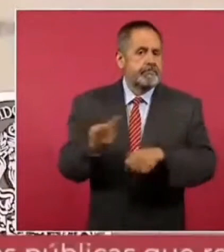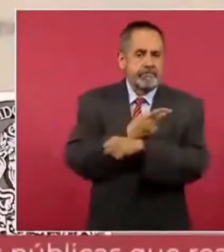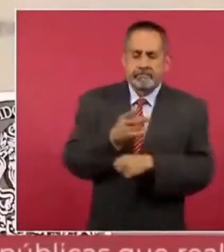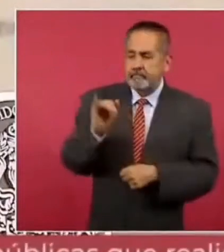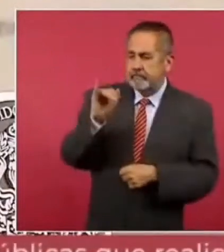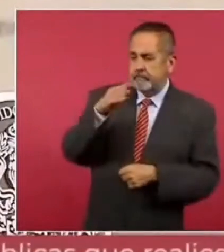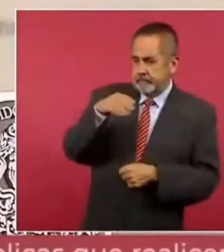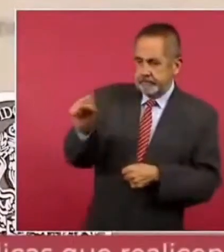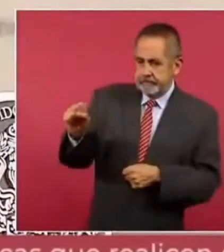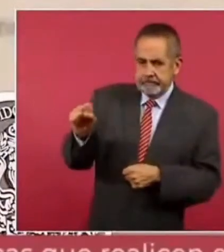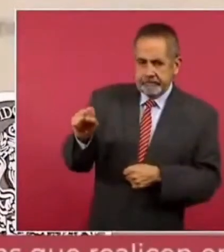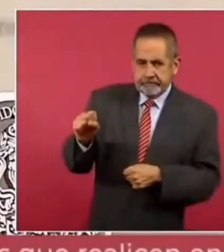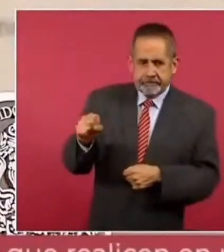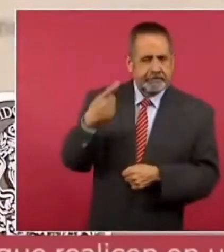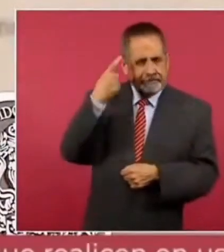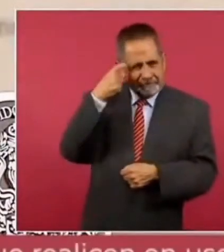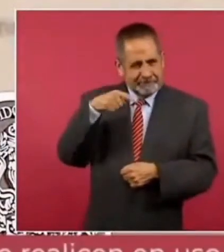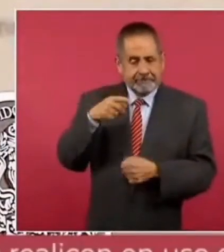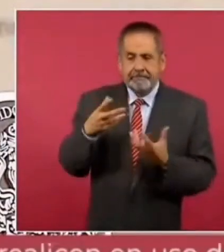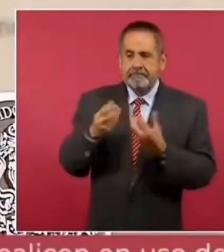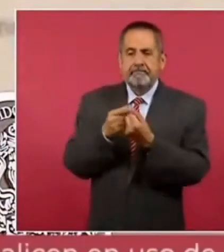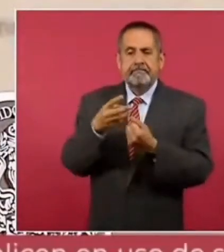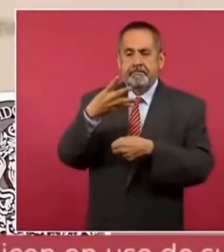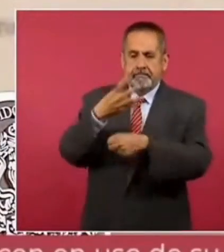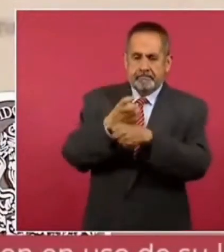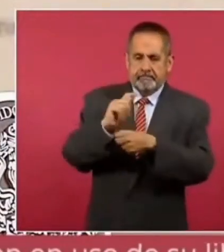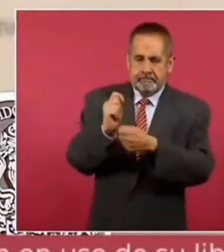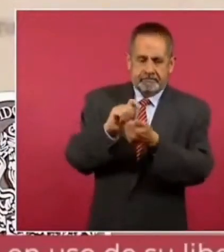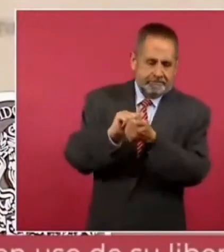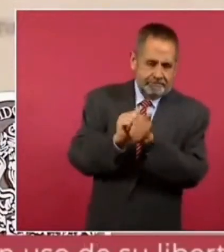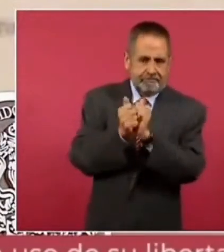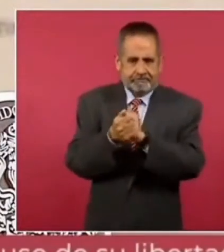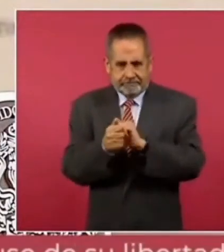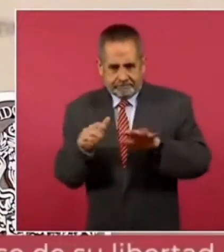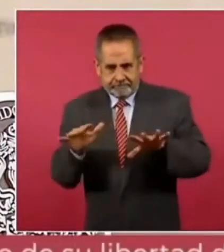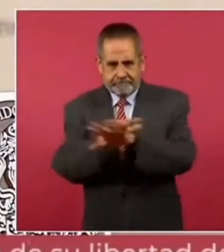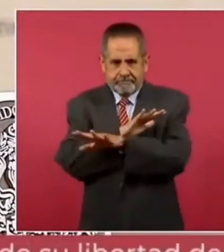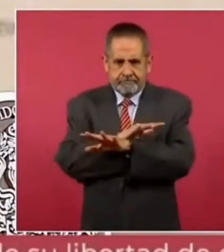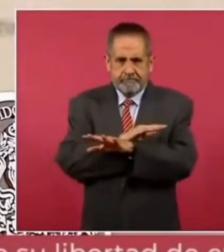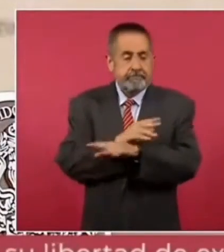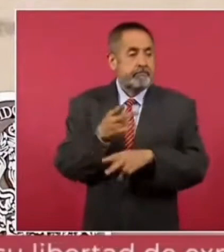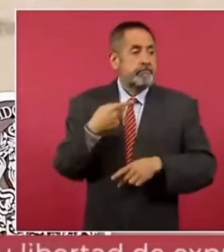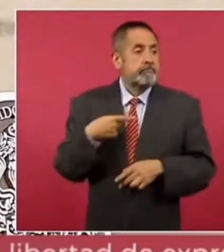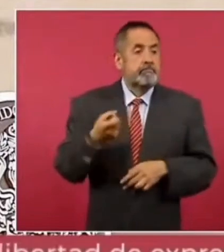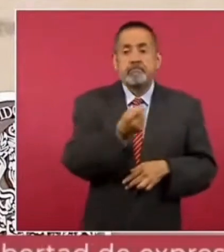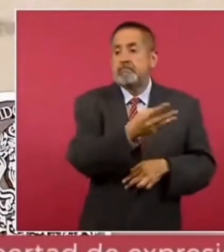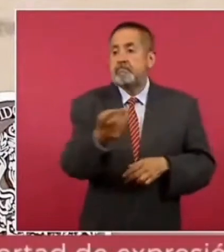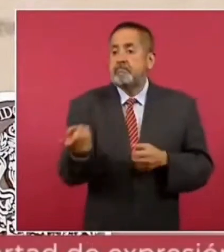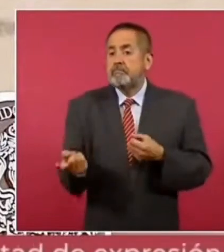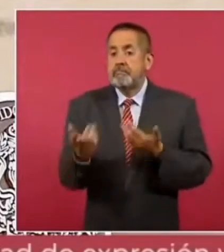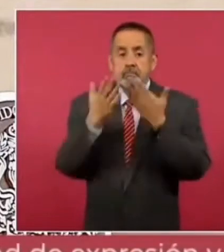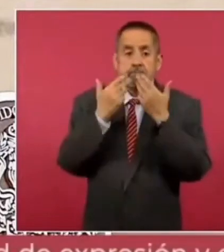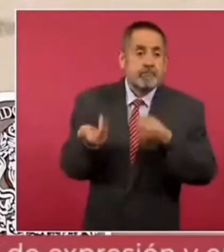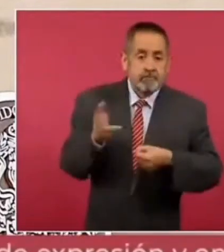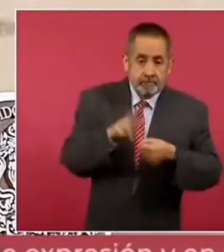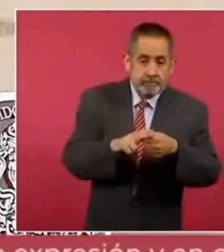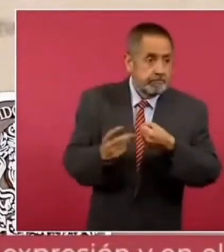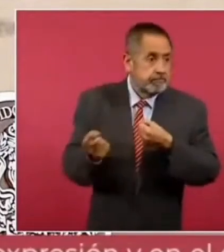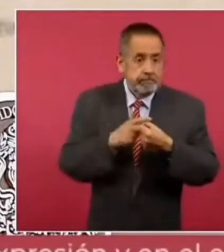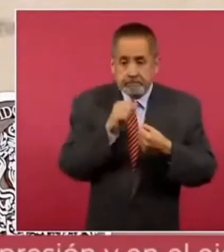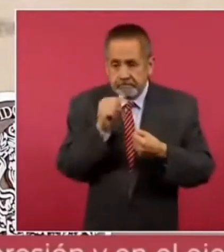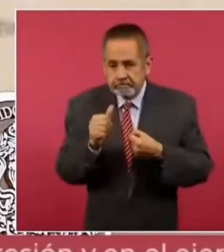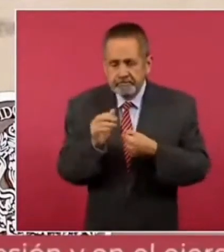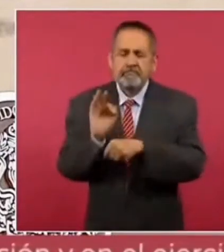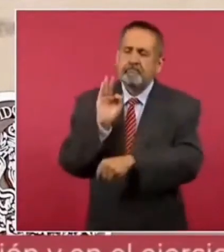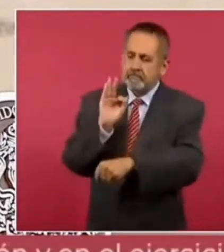Bienestar, la institución de la Cuarta Transformación para la atención de personas sin seguridad social. Y desde este lugar